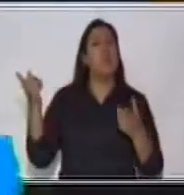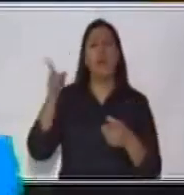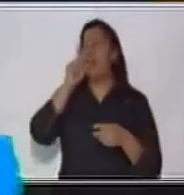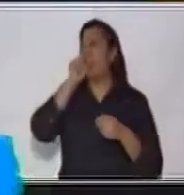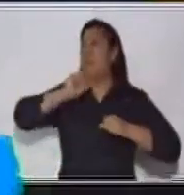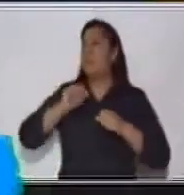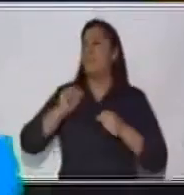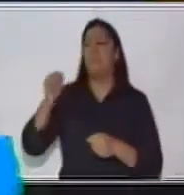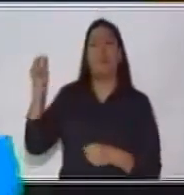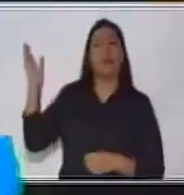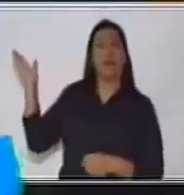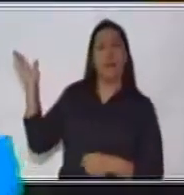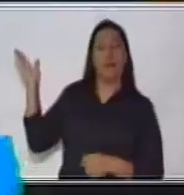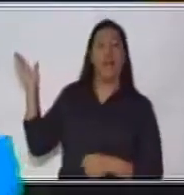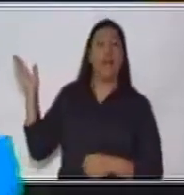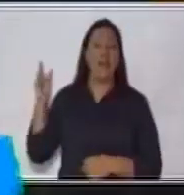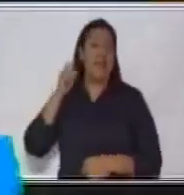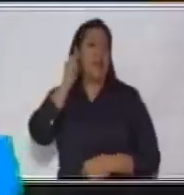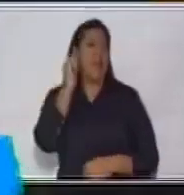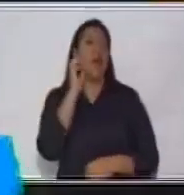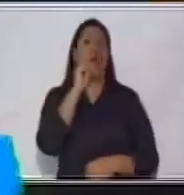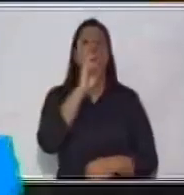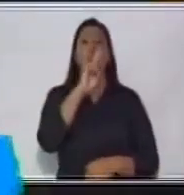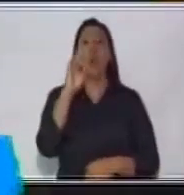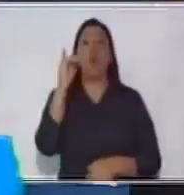Es un gorrión.